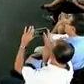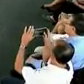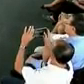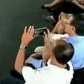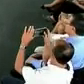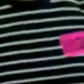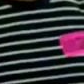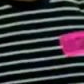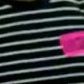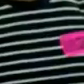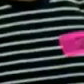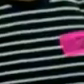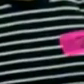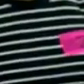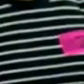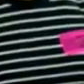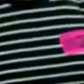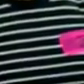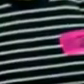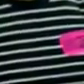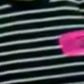es un honor que nos acompañe hoy.